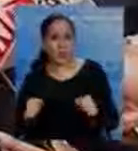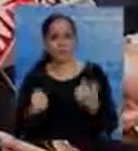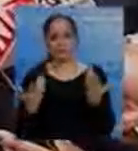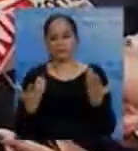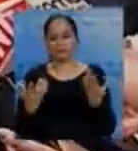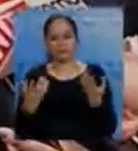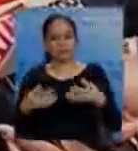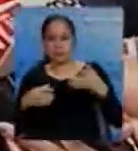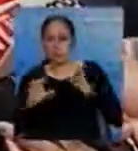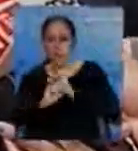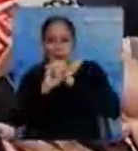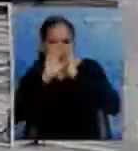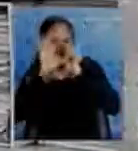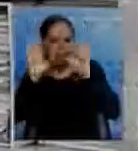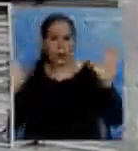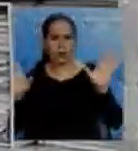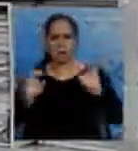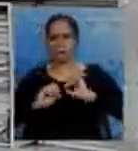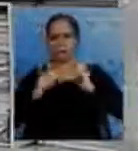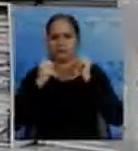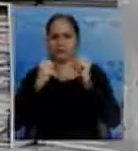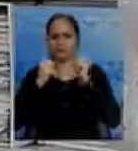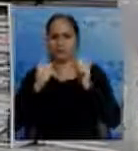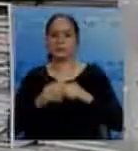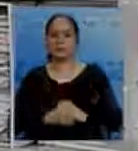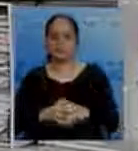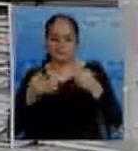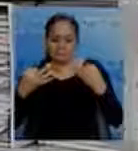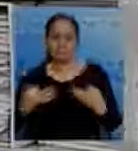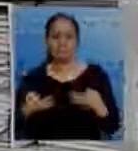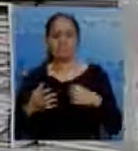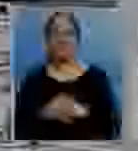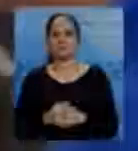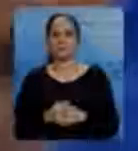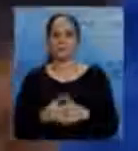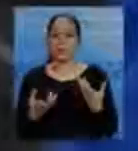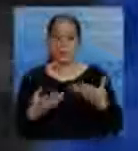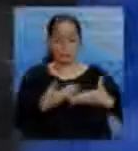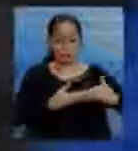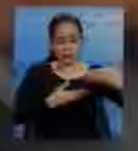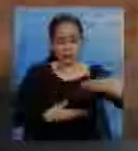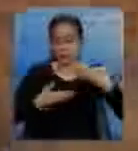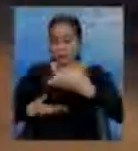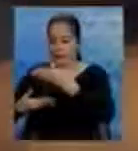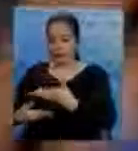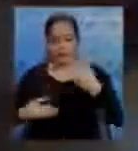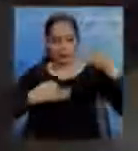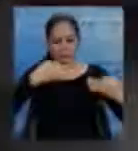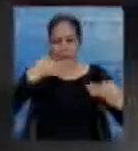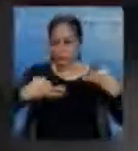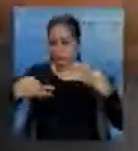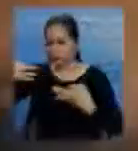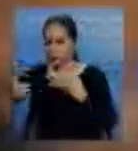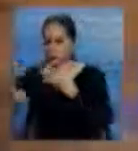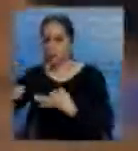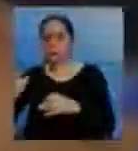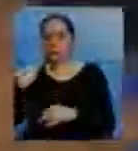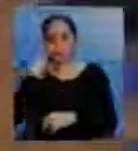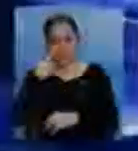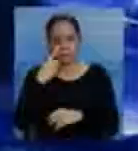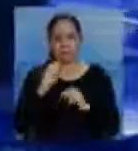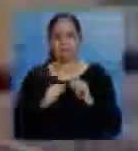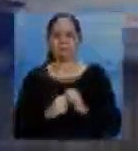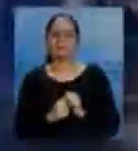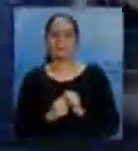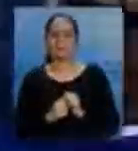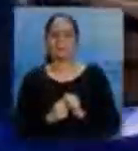en certeza y en celeridad. Y para generar celeridad en la resolución de los casos, el Código General de Procesos brinda ciertas facultades a los notarios